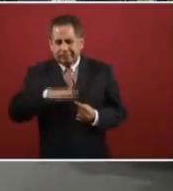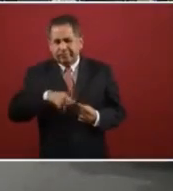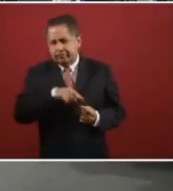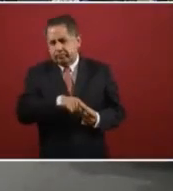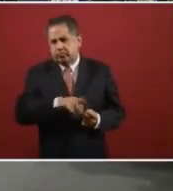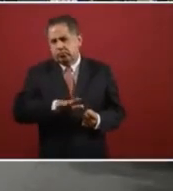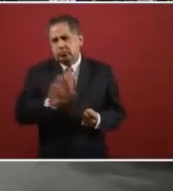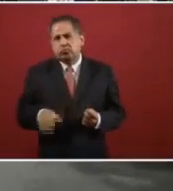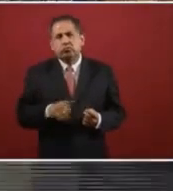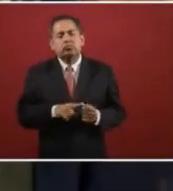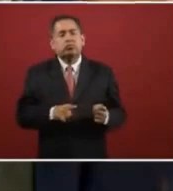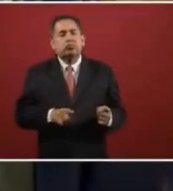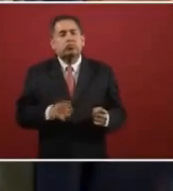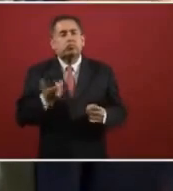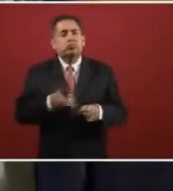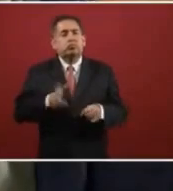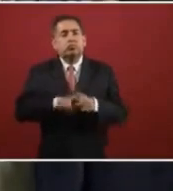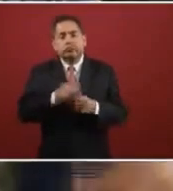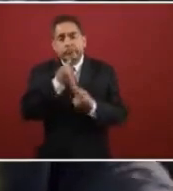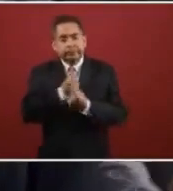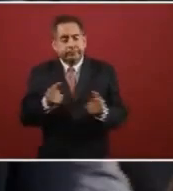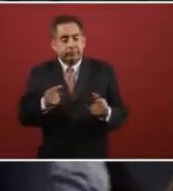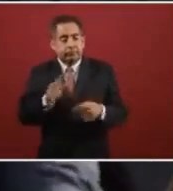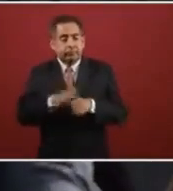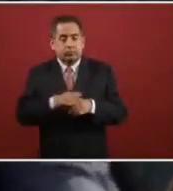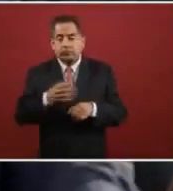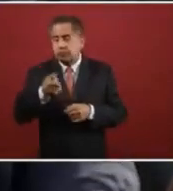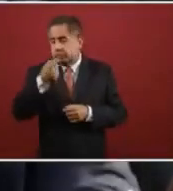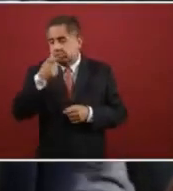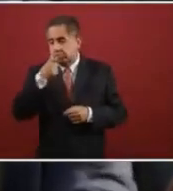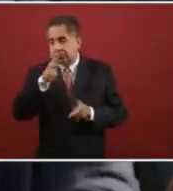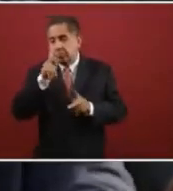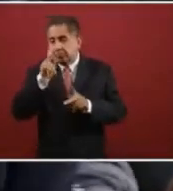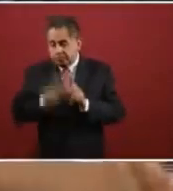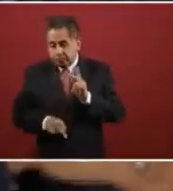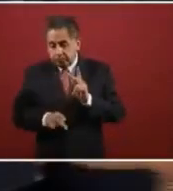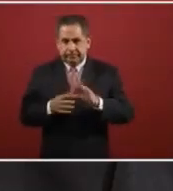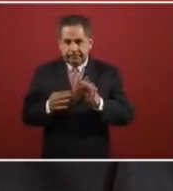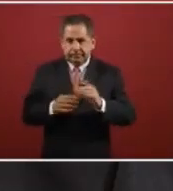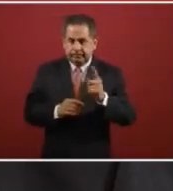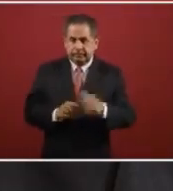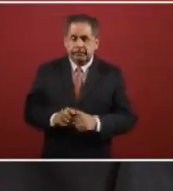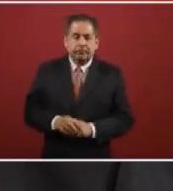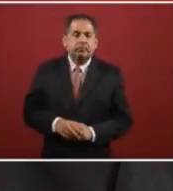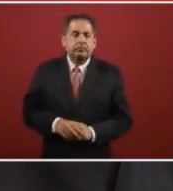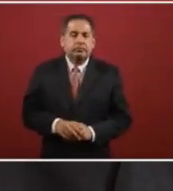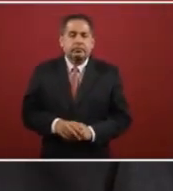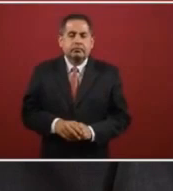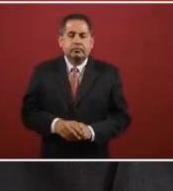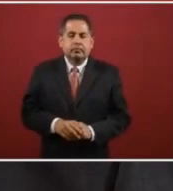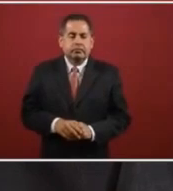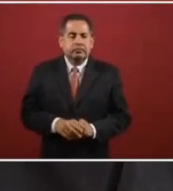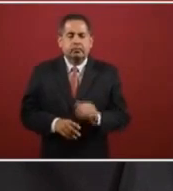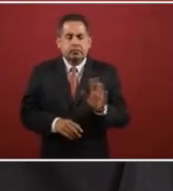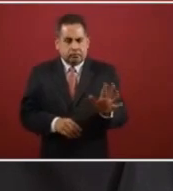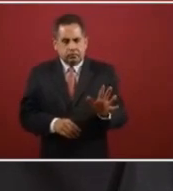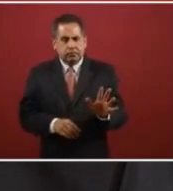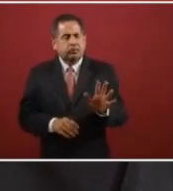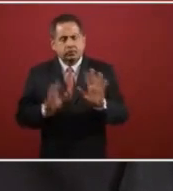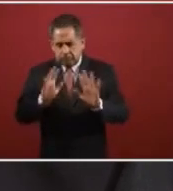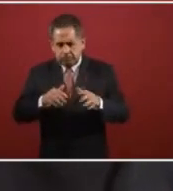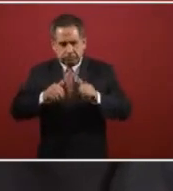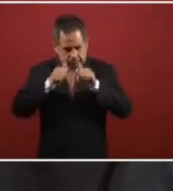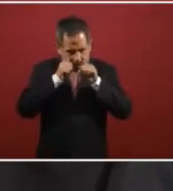murió en el hospital infantil porque se le interrumpió el tratamiento se está atendiendo lo de